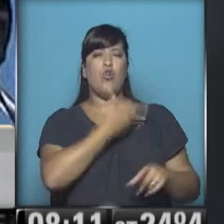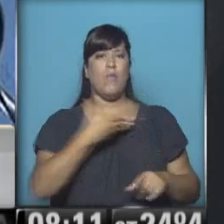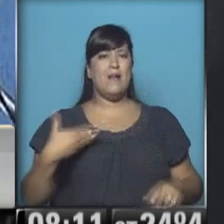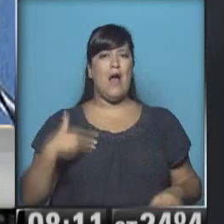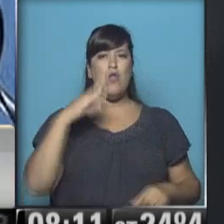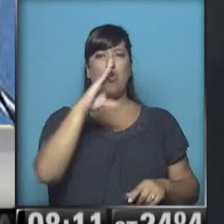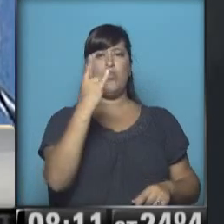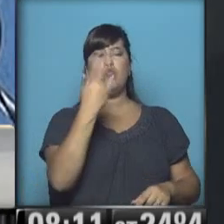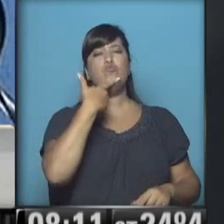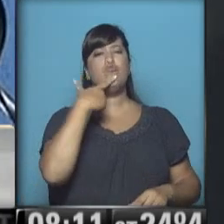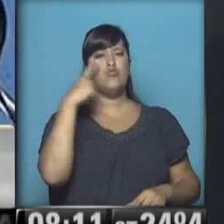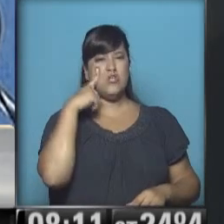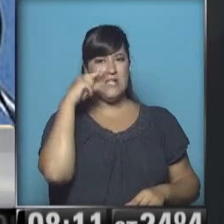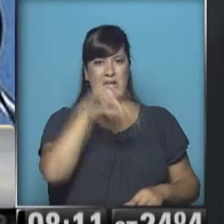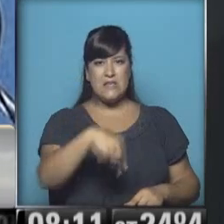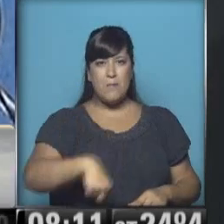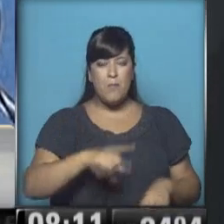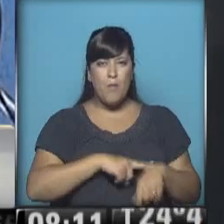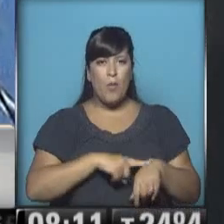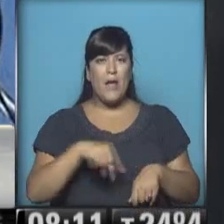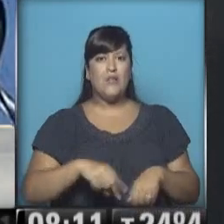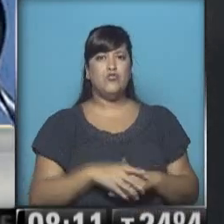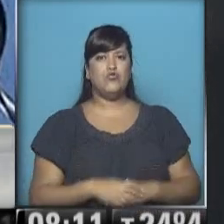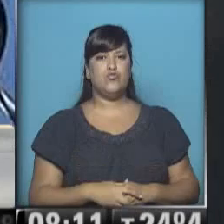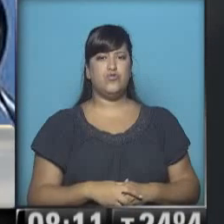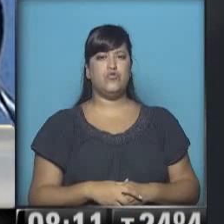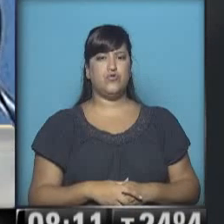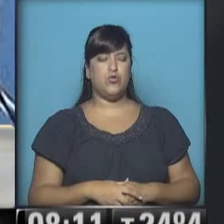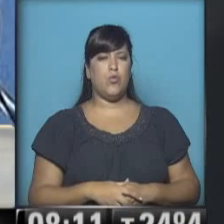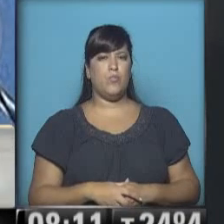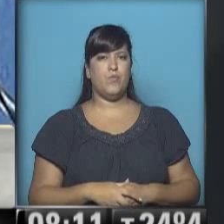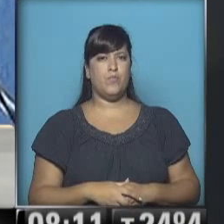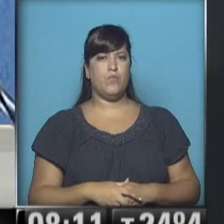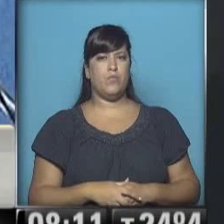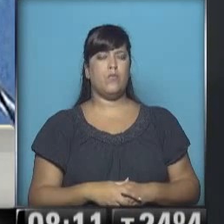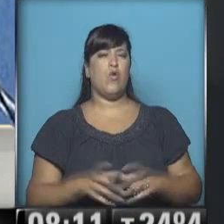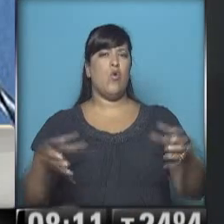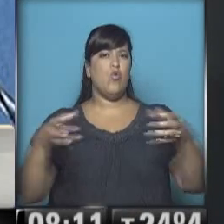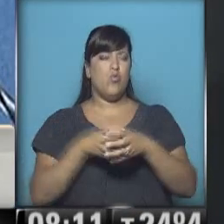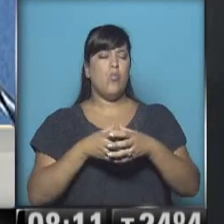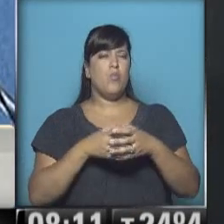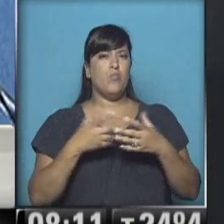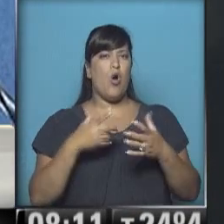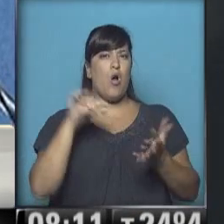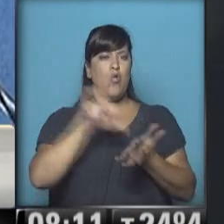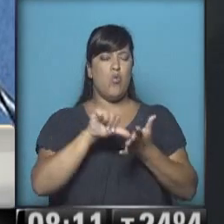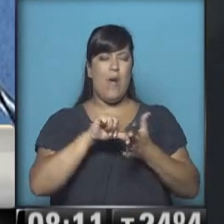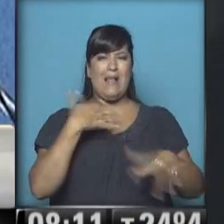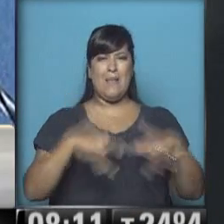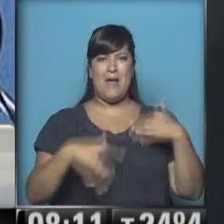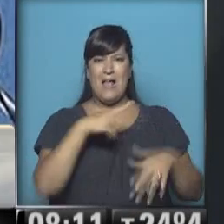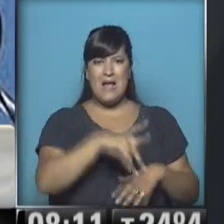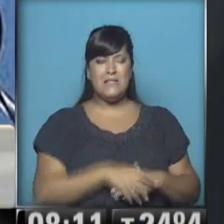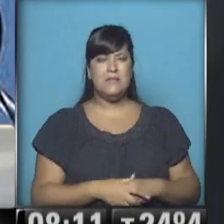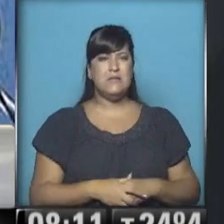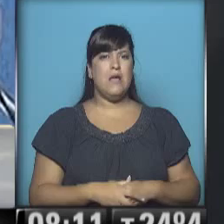Bussi, que está precisamente con el gabinete en la zona de emergencia. En ese contexto